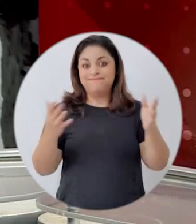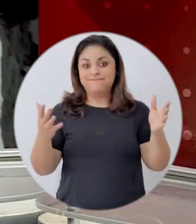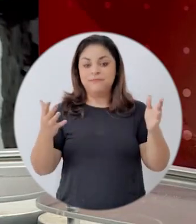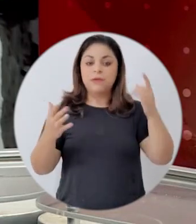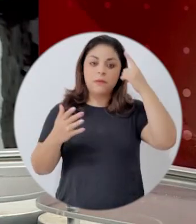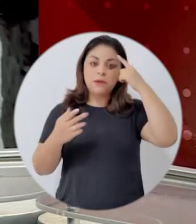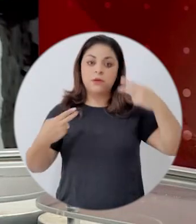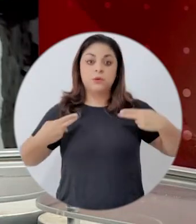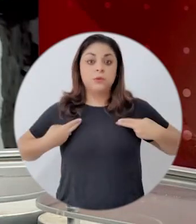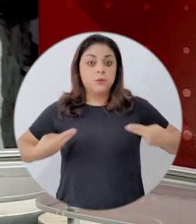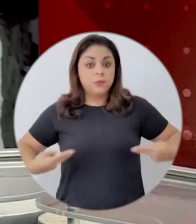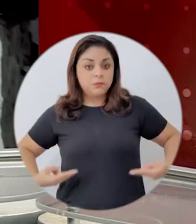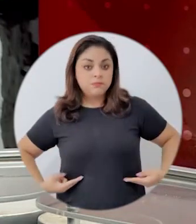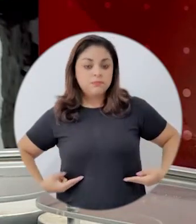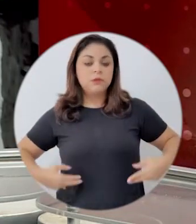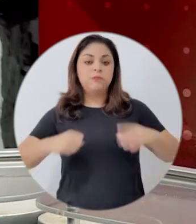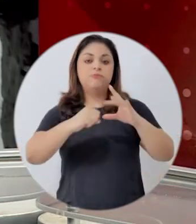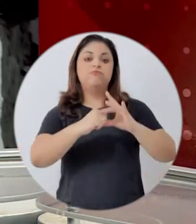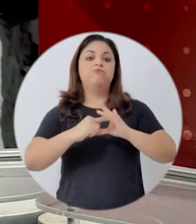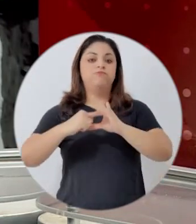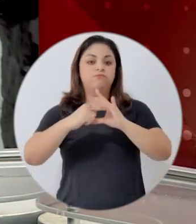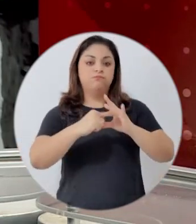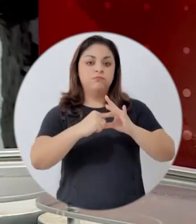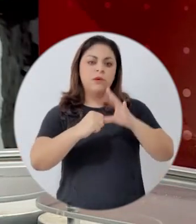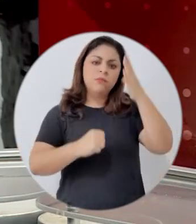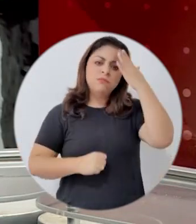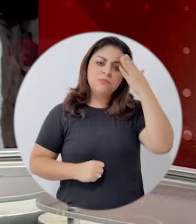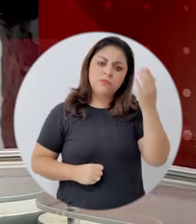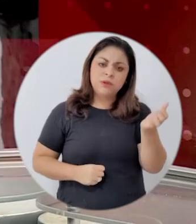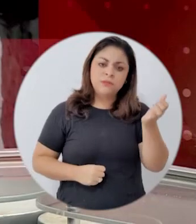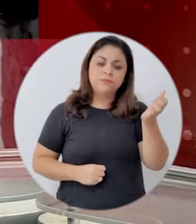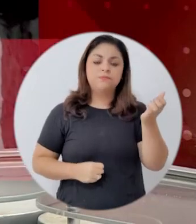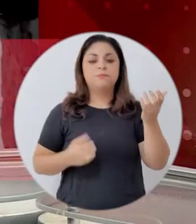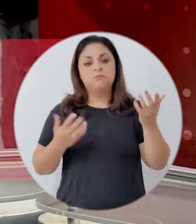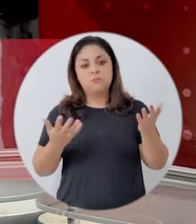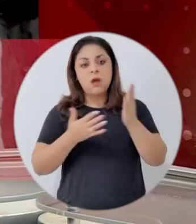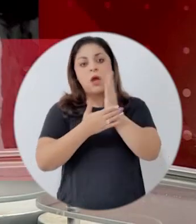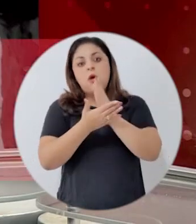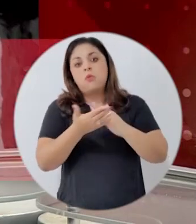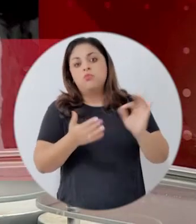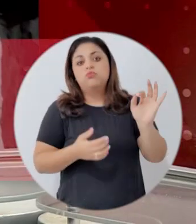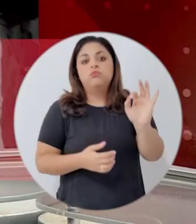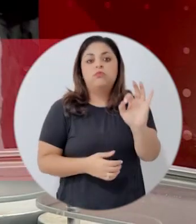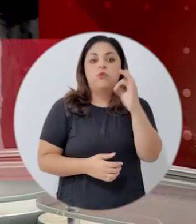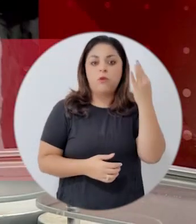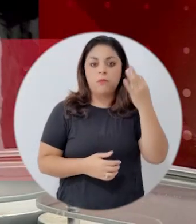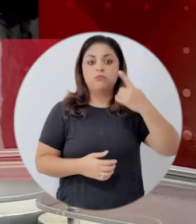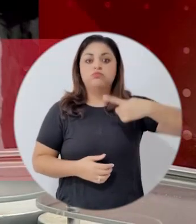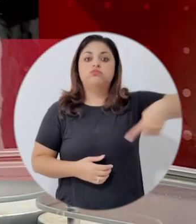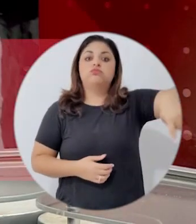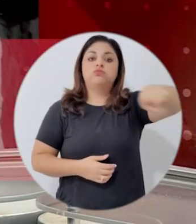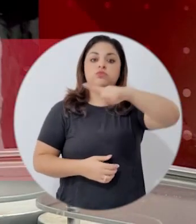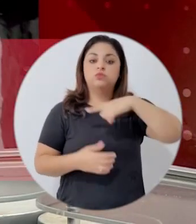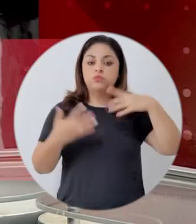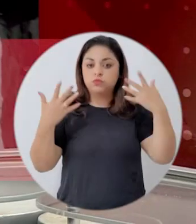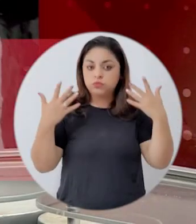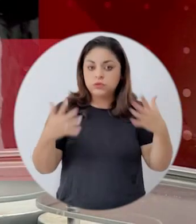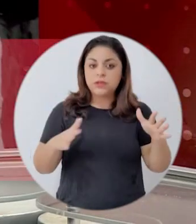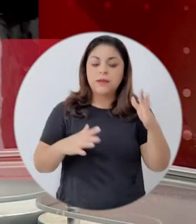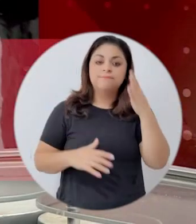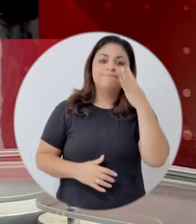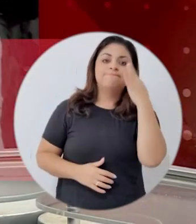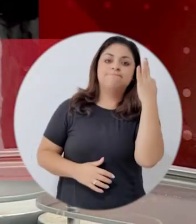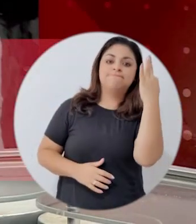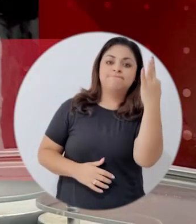para la humanidad como para el planeta Tierra. ¿Por qué? Porque de alguna u otra forma todas las personas hemos sido testigos y